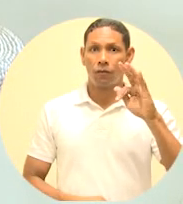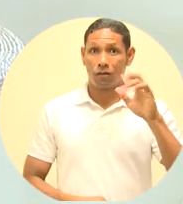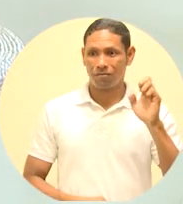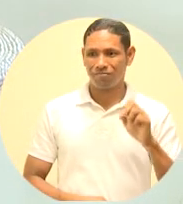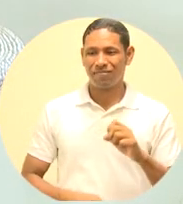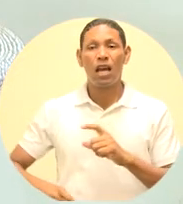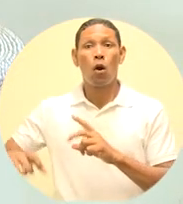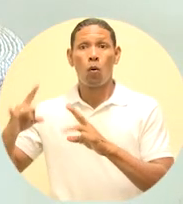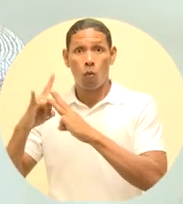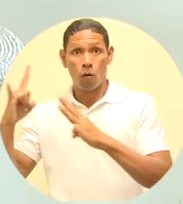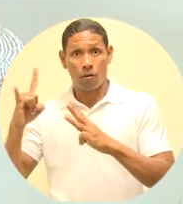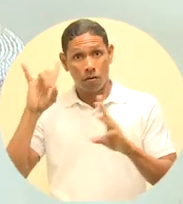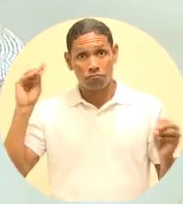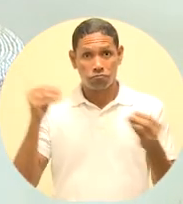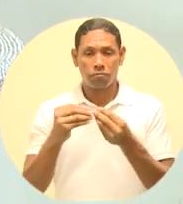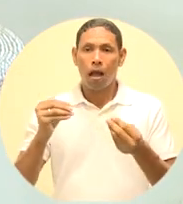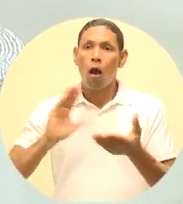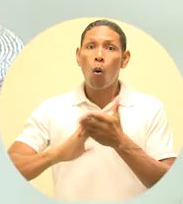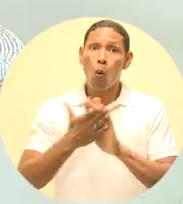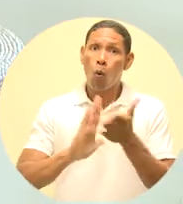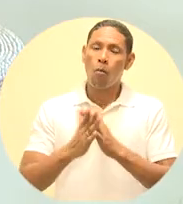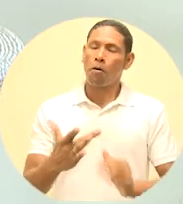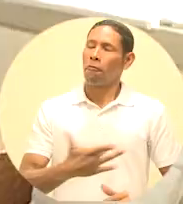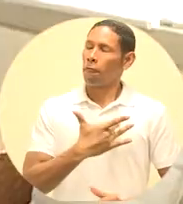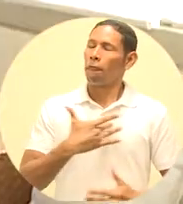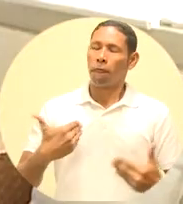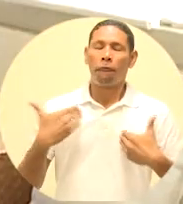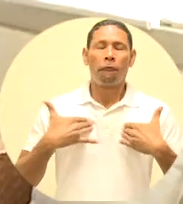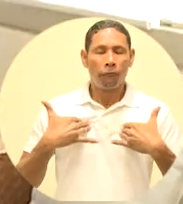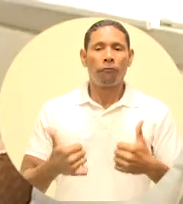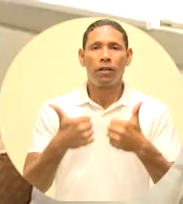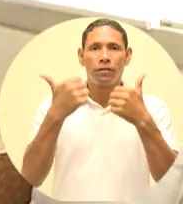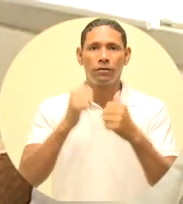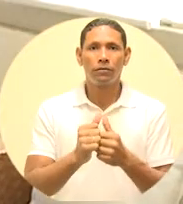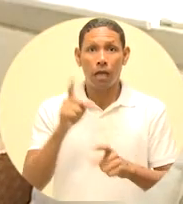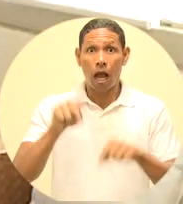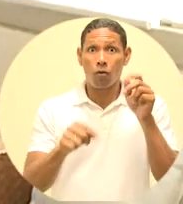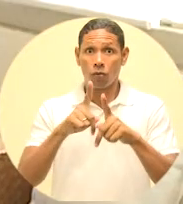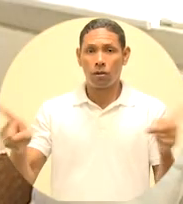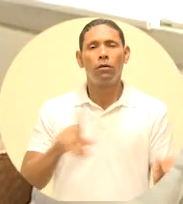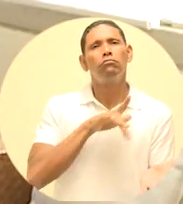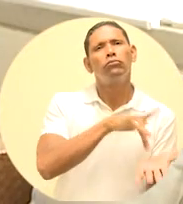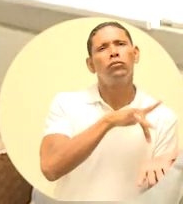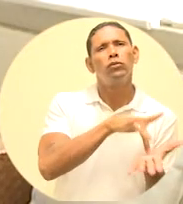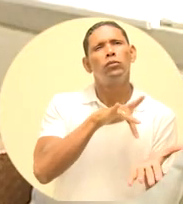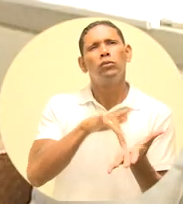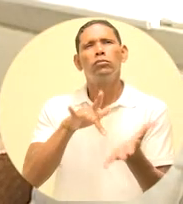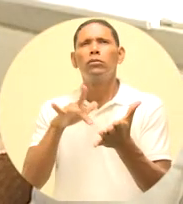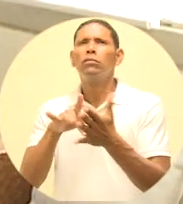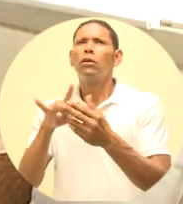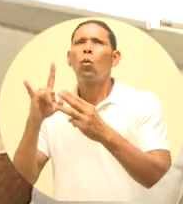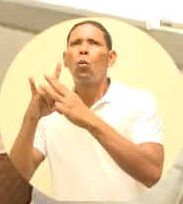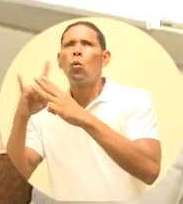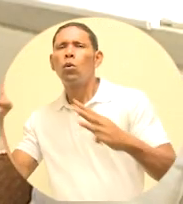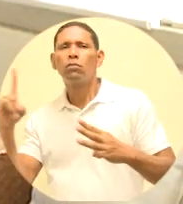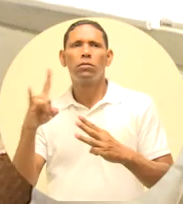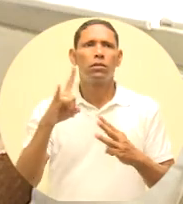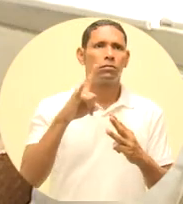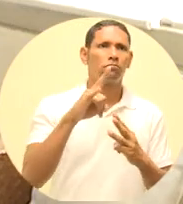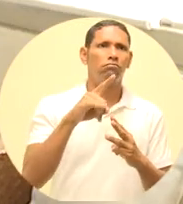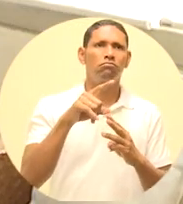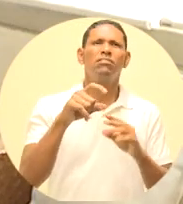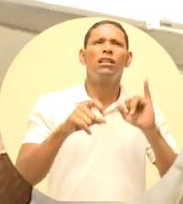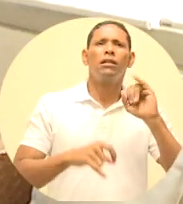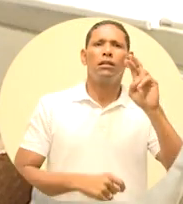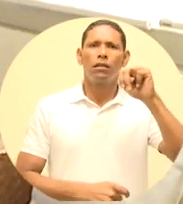Infotep fue recibido con agrado y optimismo por la comunidad. Los asistentes al acto de firma reaccionaron favorablemente a esta alianza que